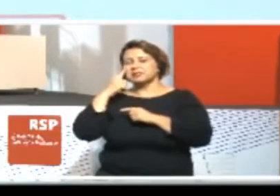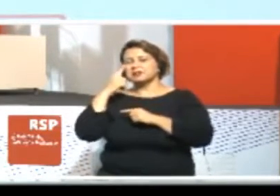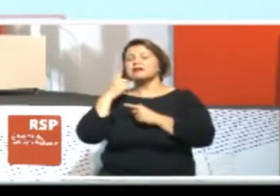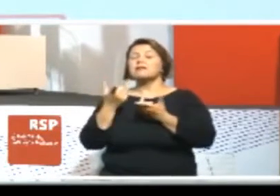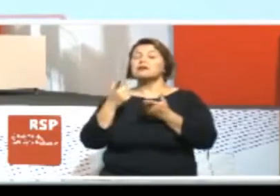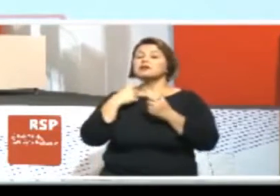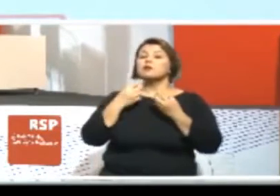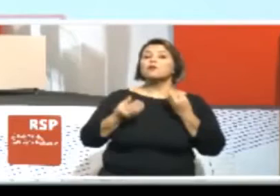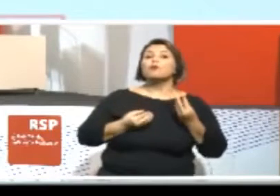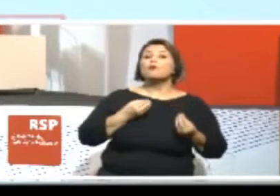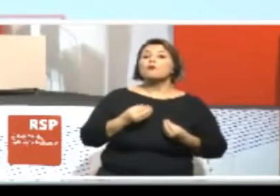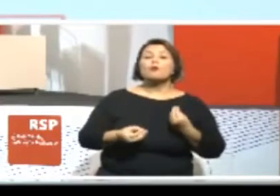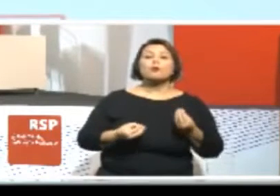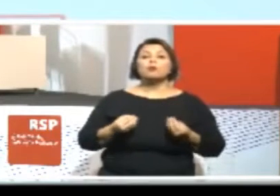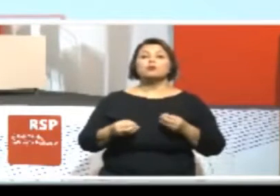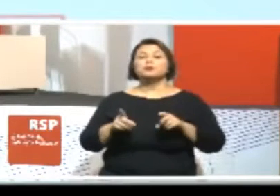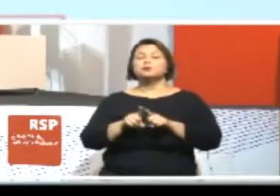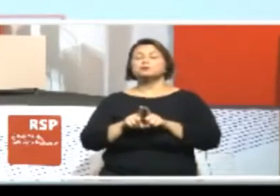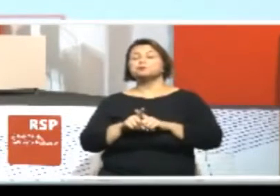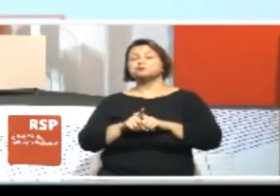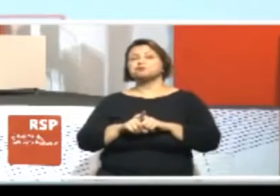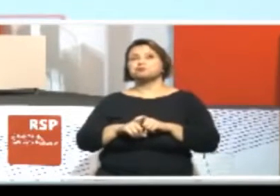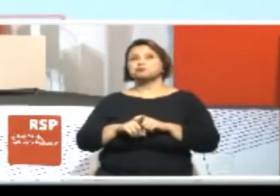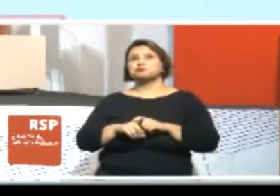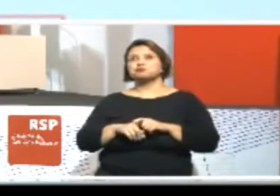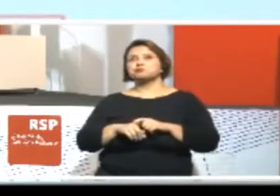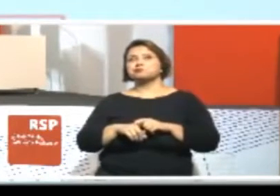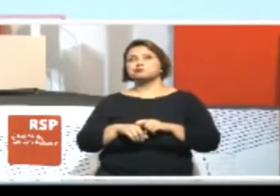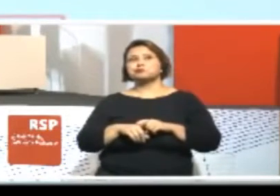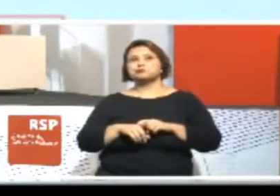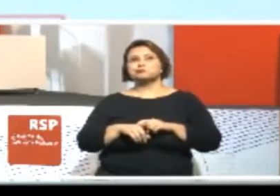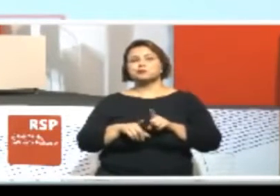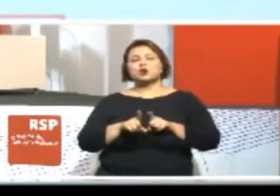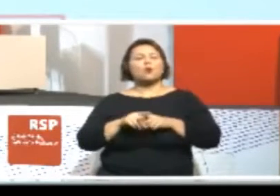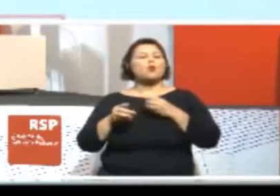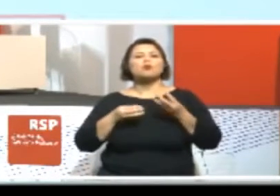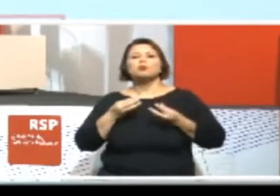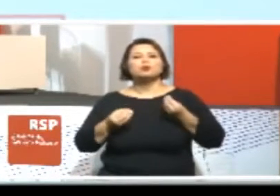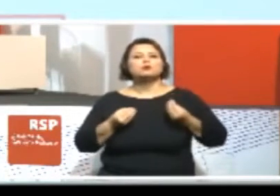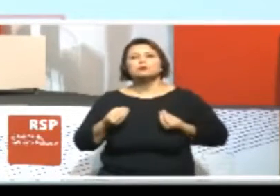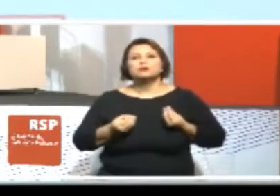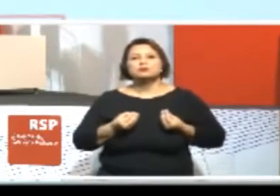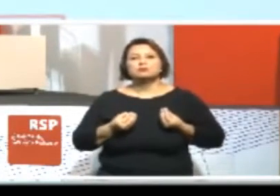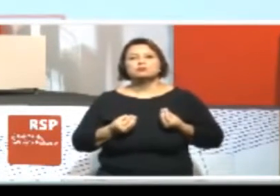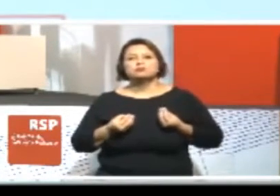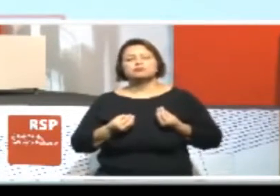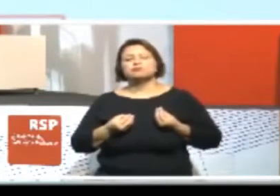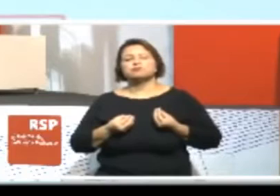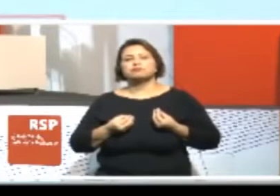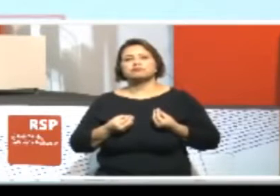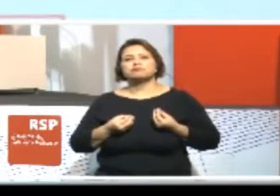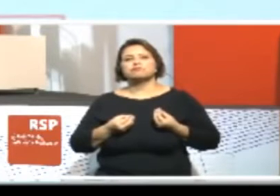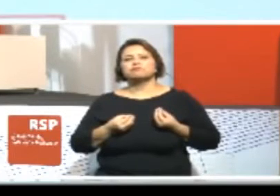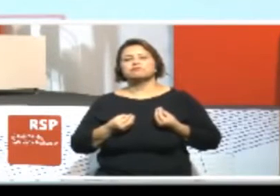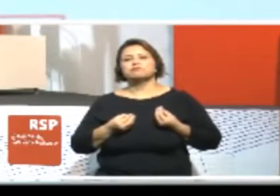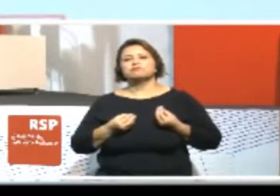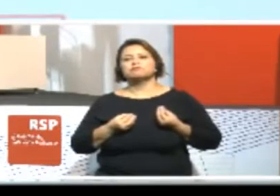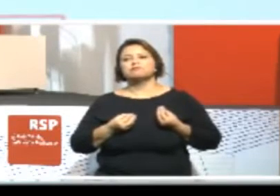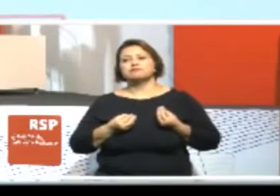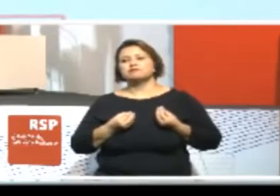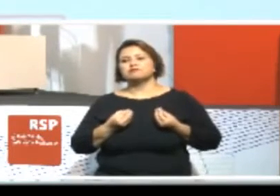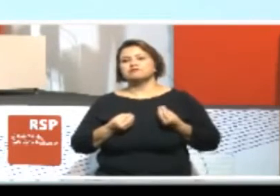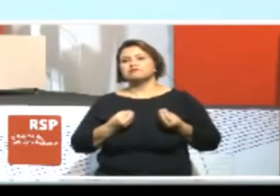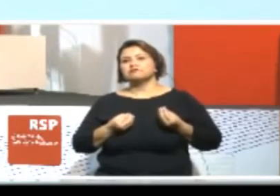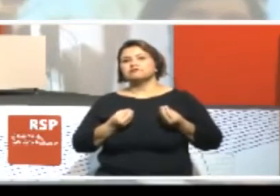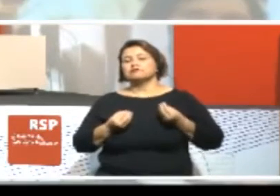como las calificaciones, las calidades del alcalde. Entonces, ese fue el marco teórico que